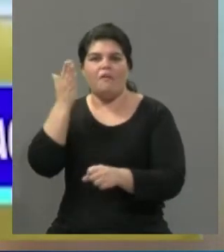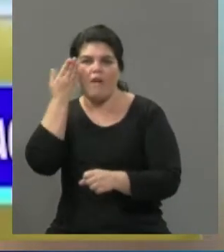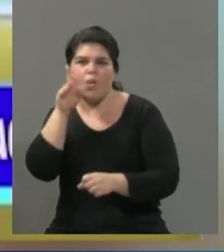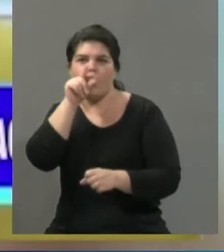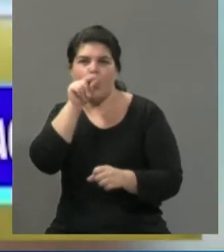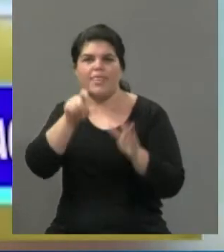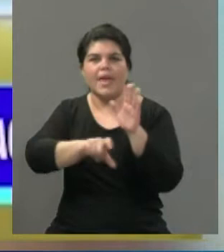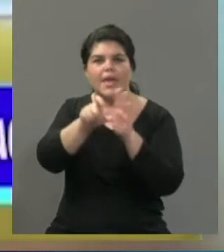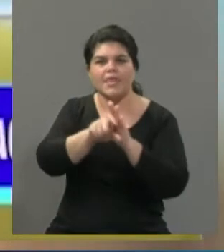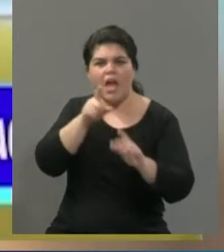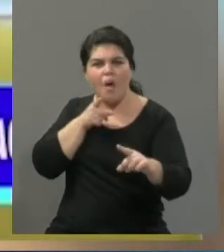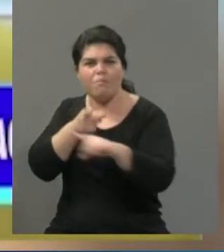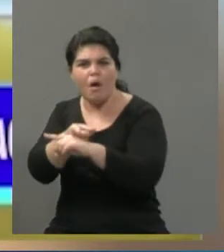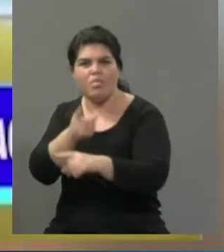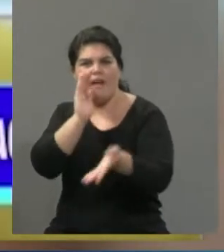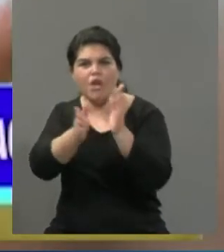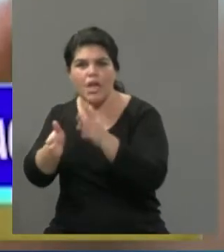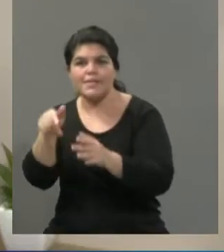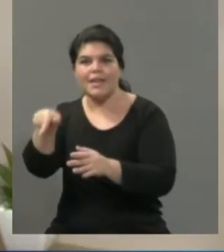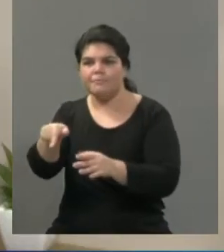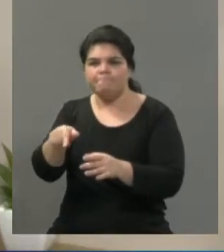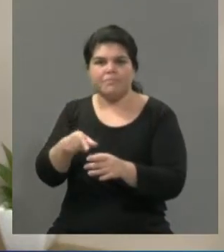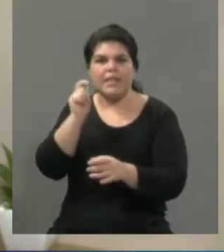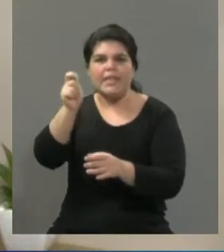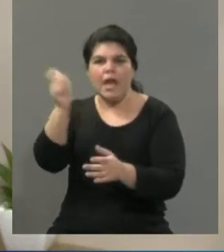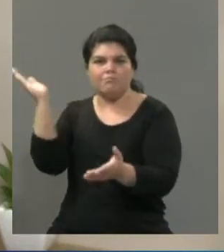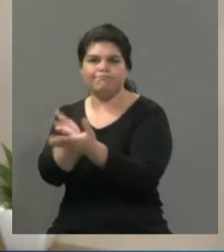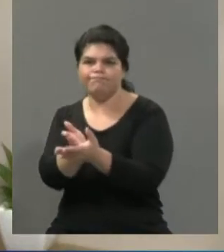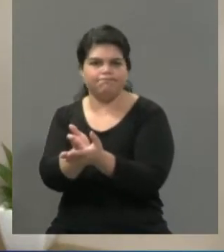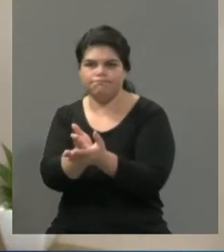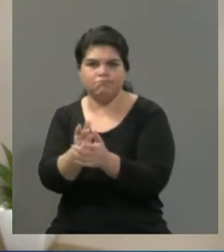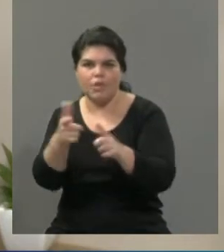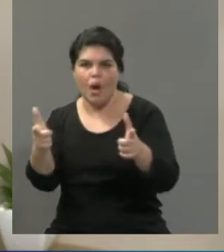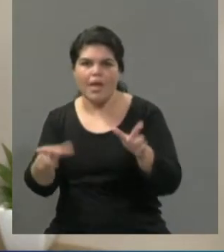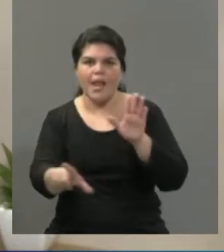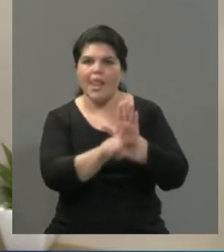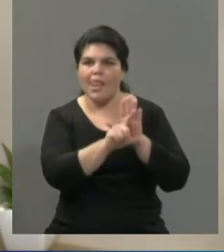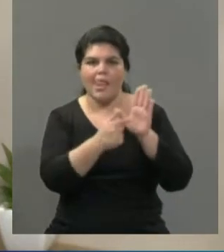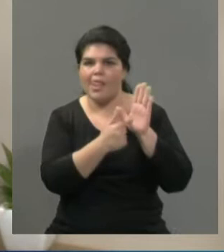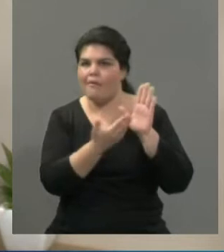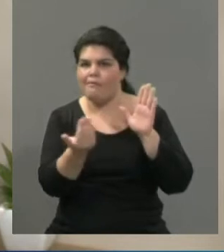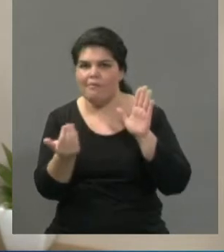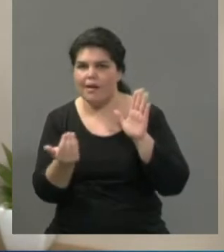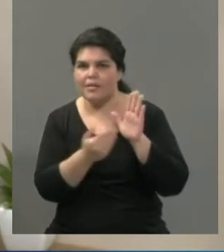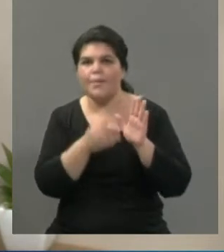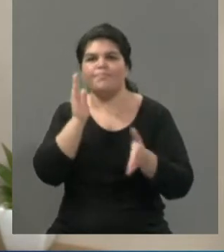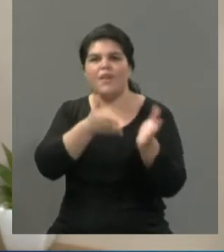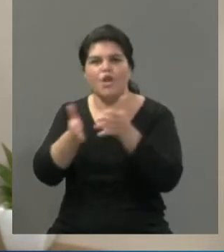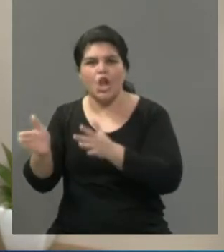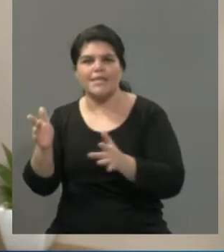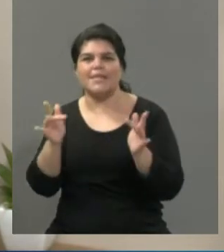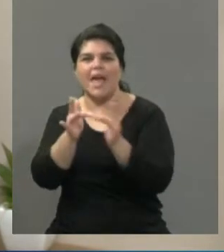por muchos problemas, digamos, no está regulada, el mundo digital no está regulado legalmente, y uno de los problemas que tiene la violencia de género digital, por ejemplo, es